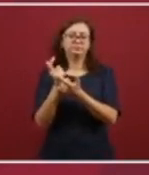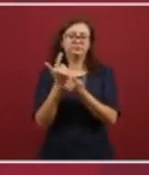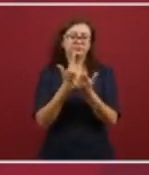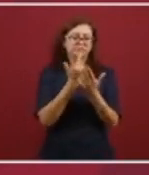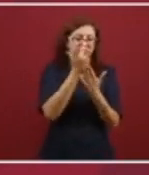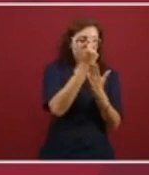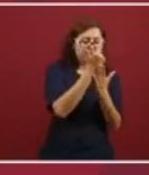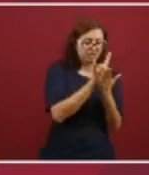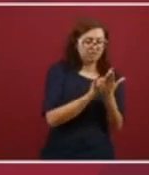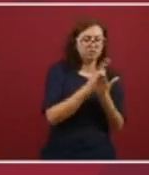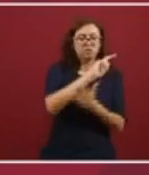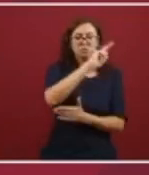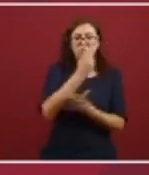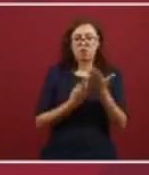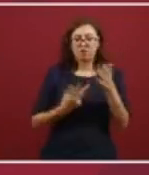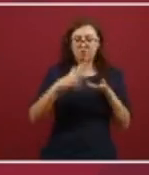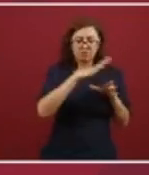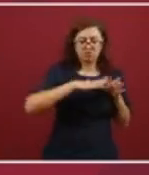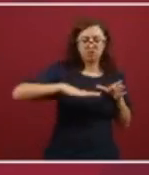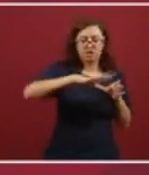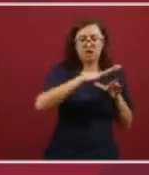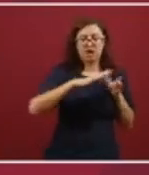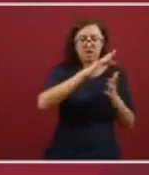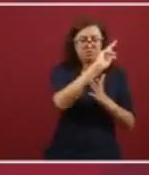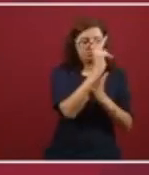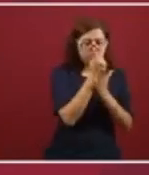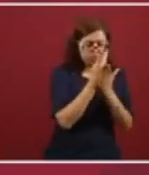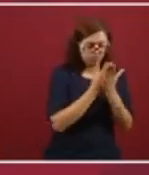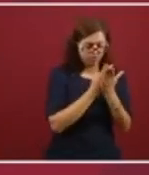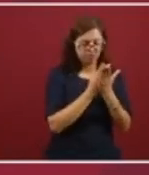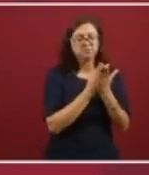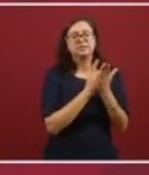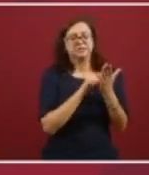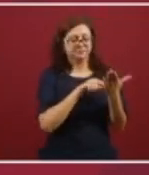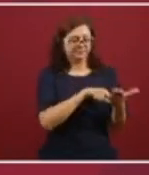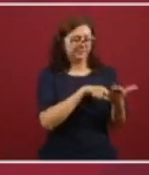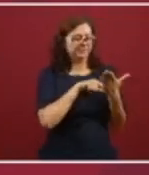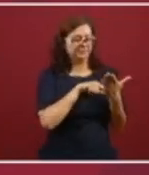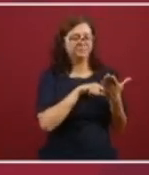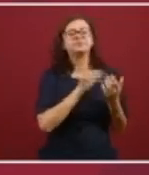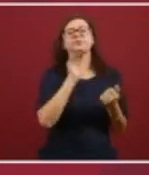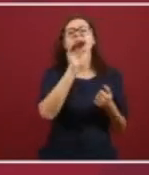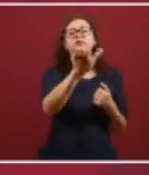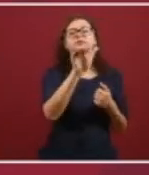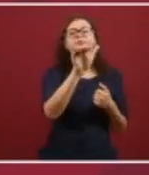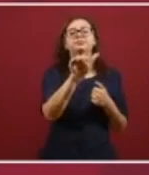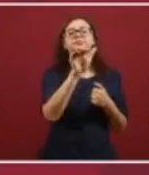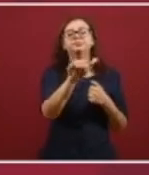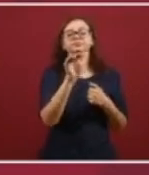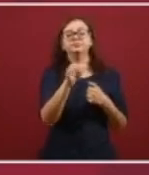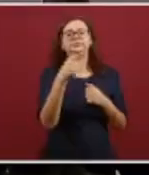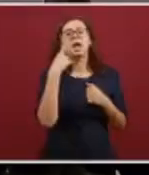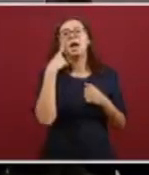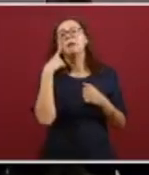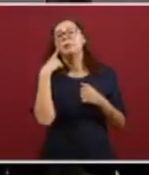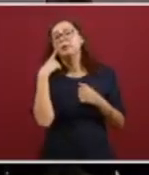enlistados en programas sociales y se paraba alguien en la casilla afuera para ver si ya habían